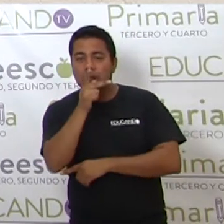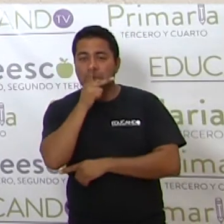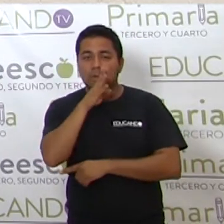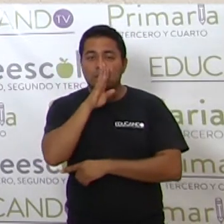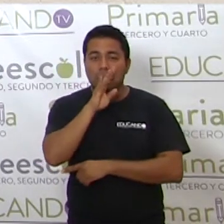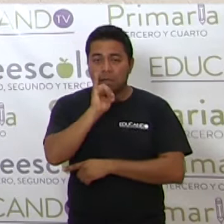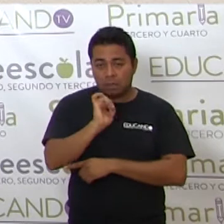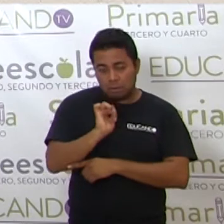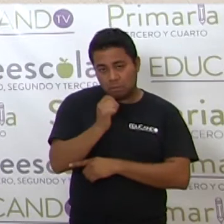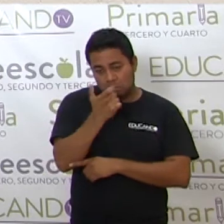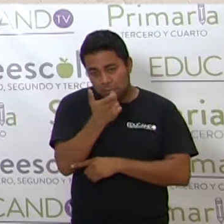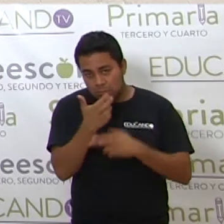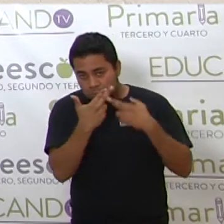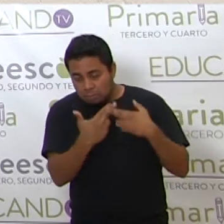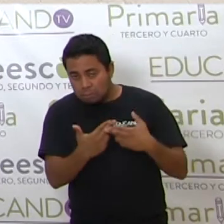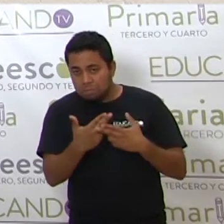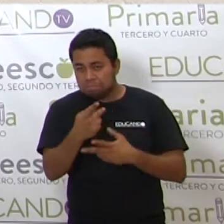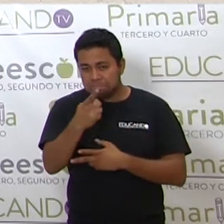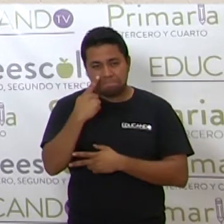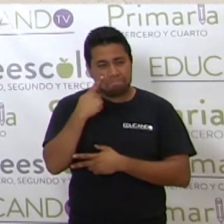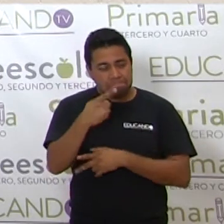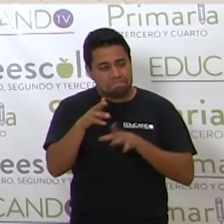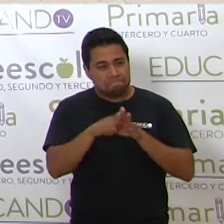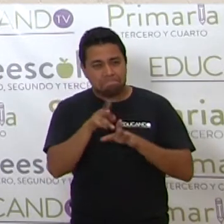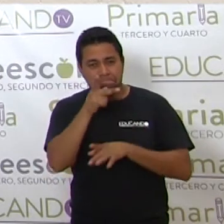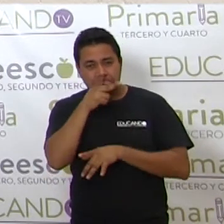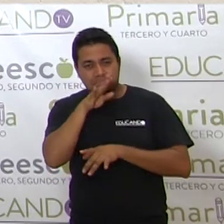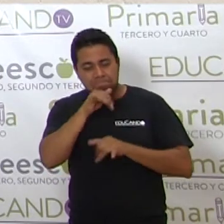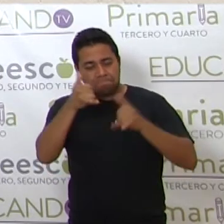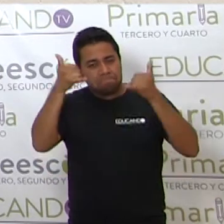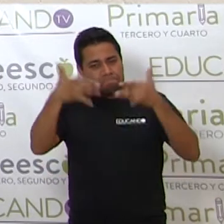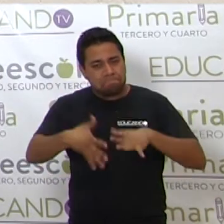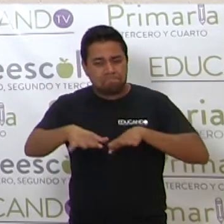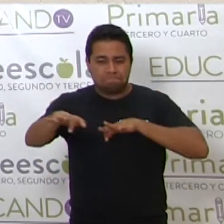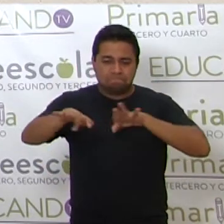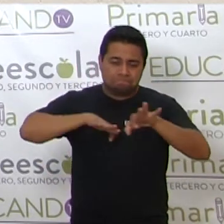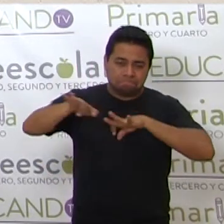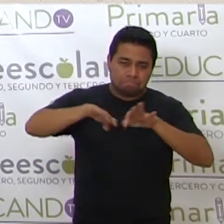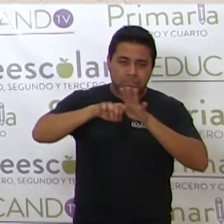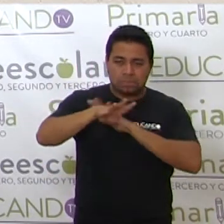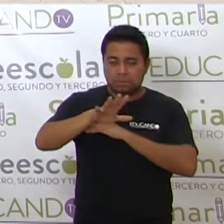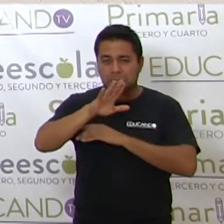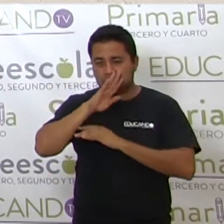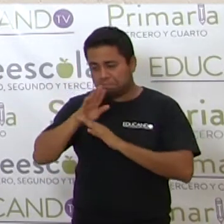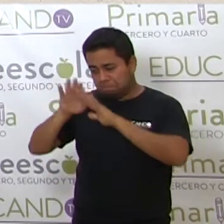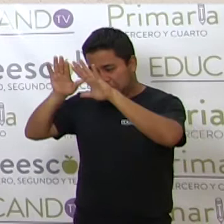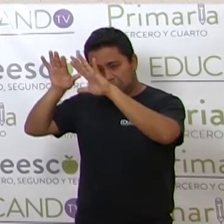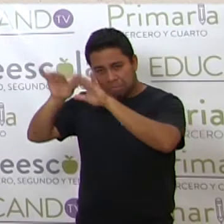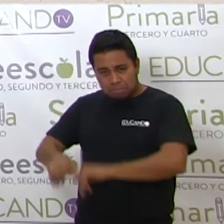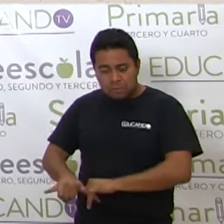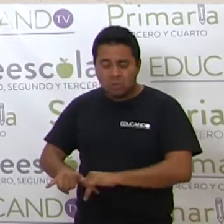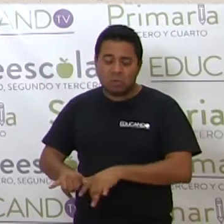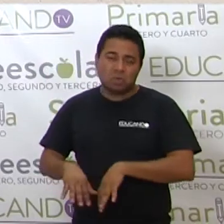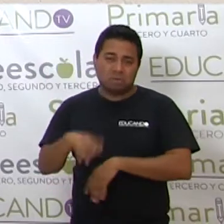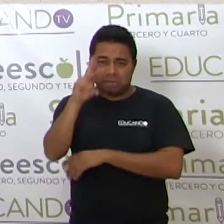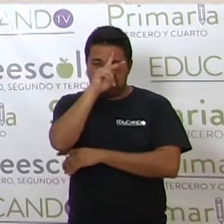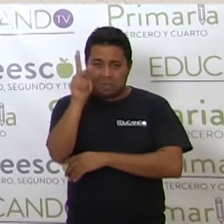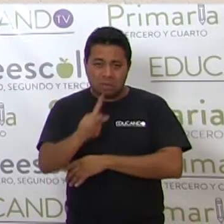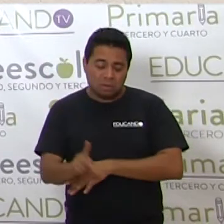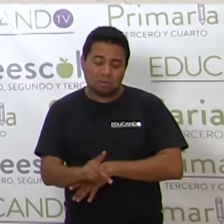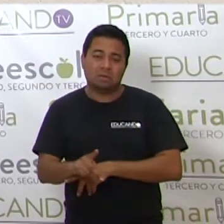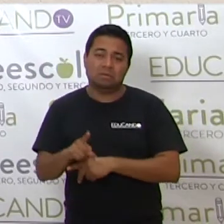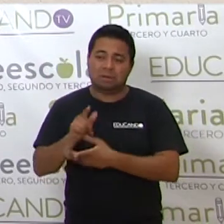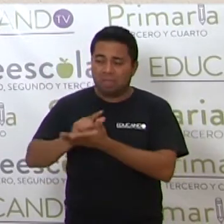tú ves que mamá y papá trabajan mucho si mamá se quede en casa trabaja aún más que si saliera a